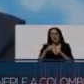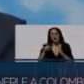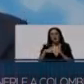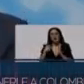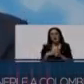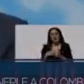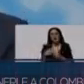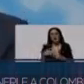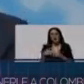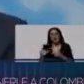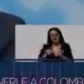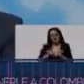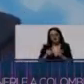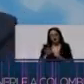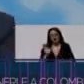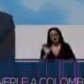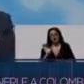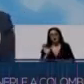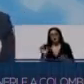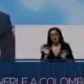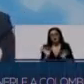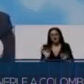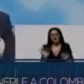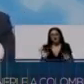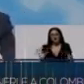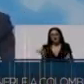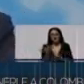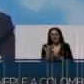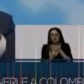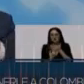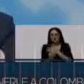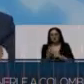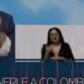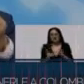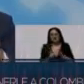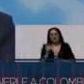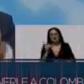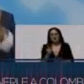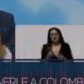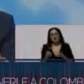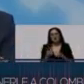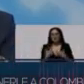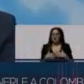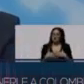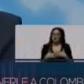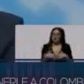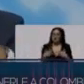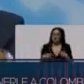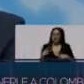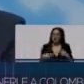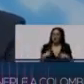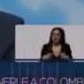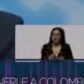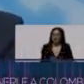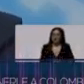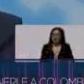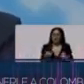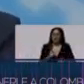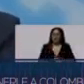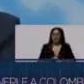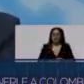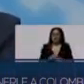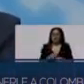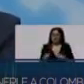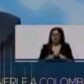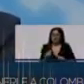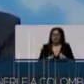las autocracias, no quiere los despotismos, no quiere las tiranías. Algo está pasando en el mundo,